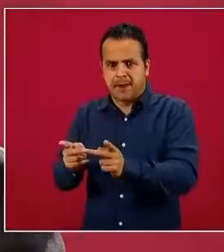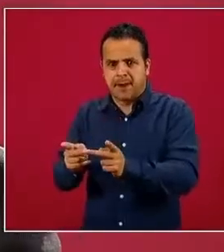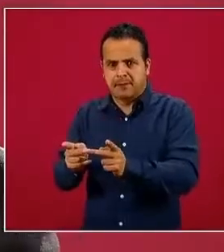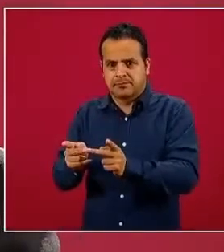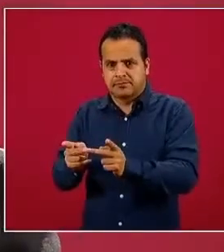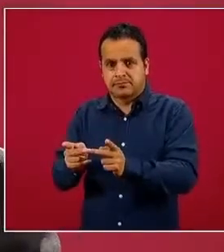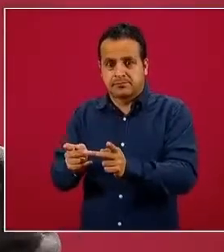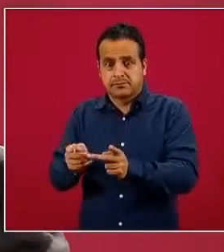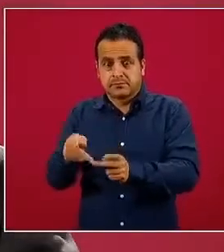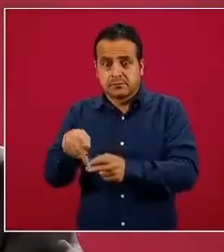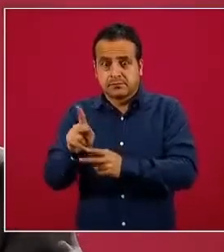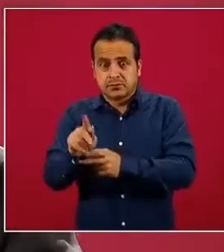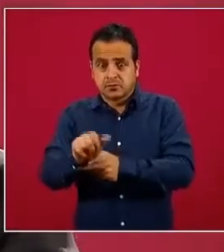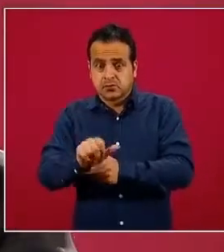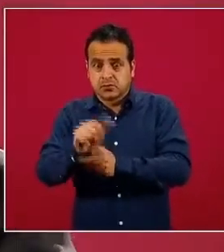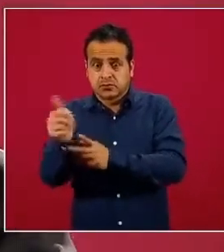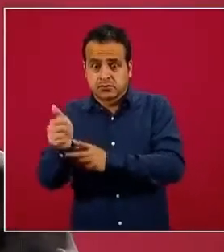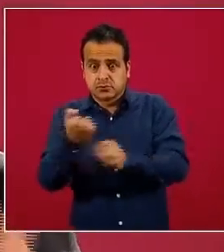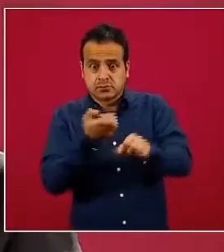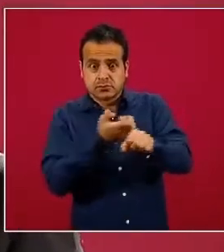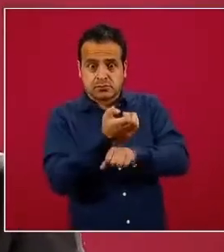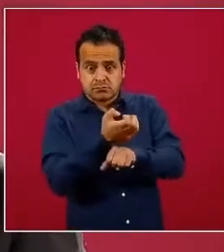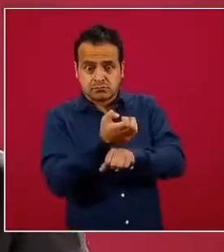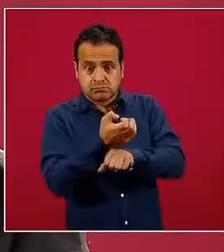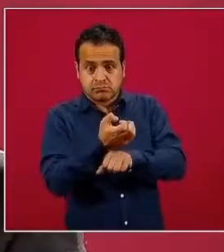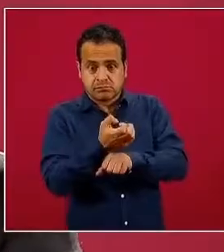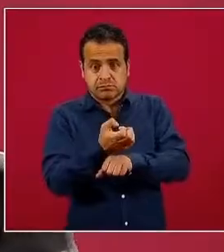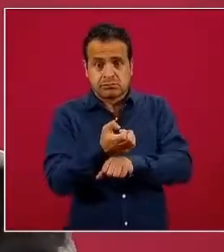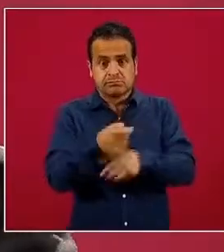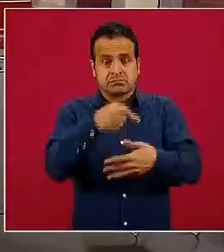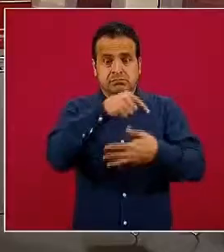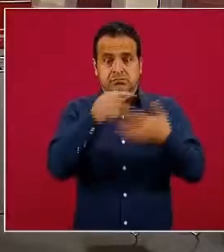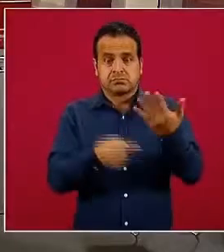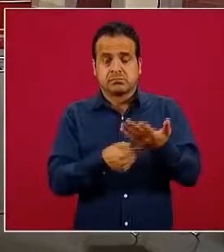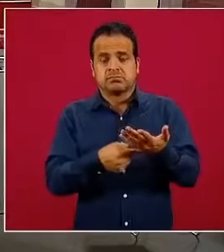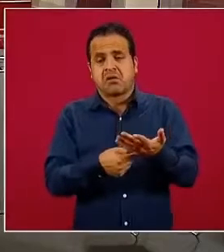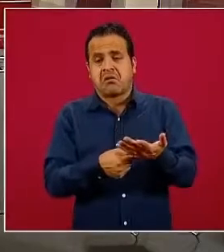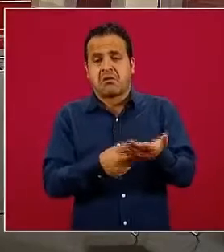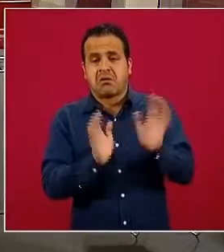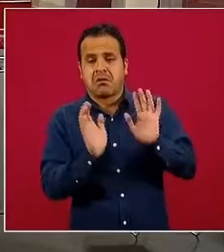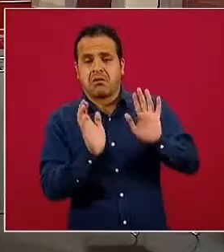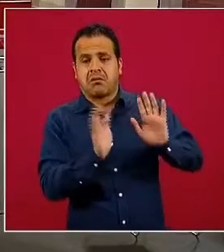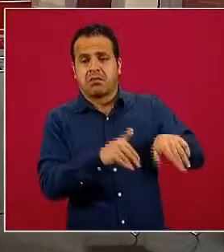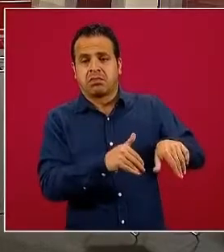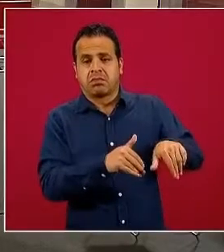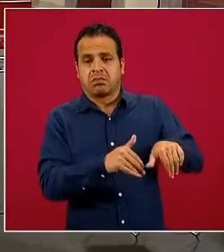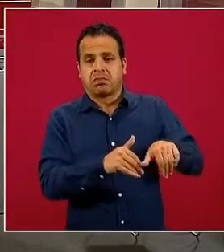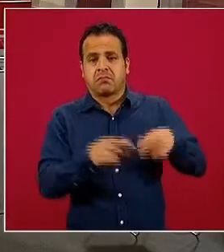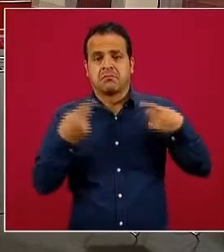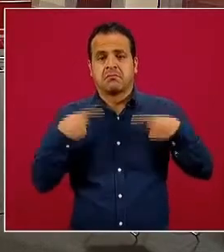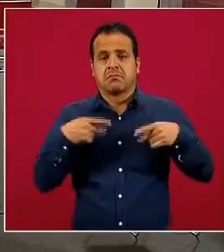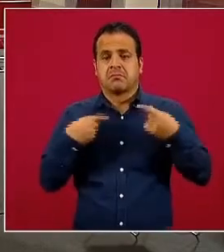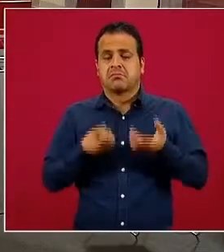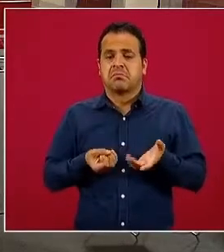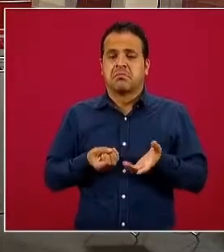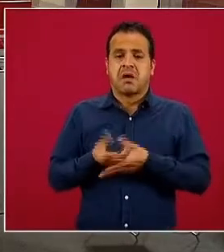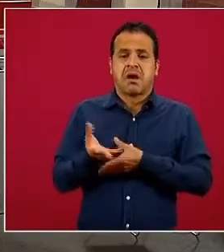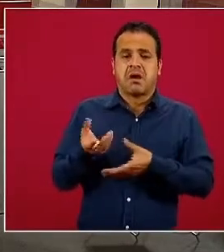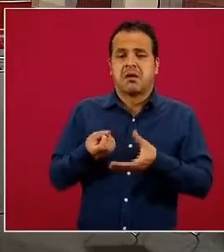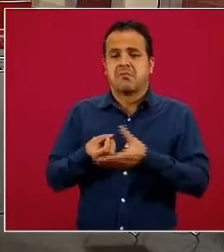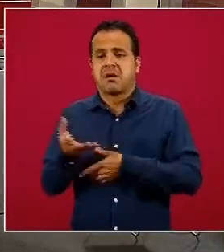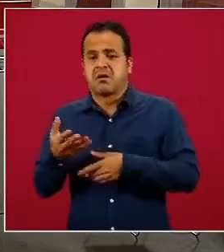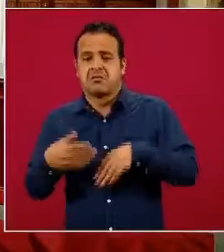circunstancia de que las medidas ya no son tan estrictas, aumenta la movilidad de las personas en el espacio público